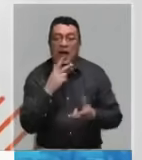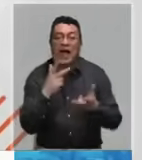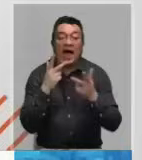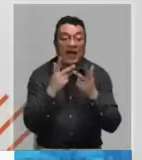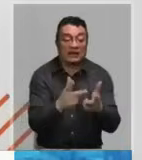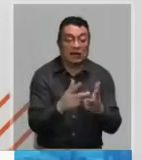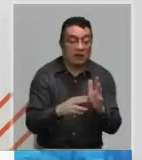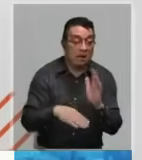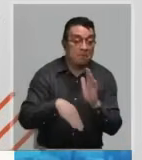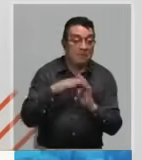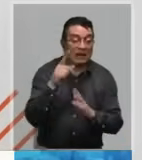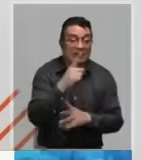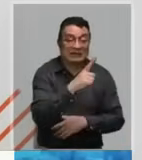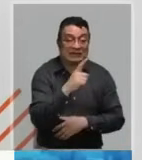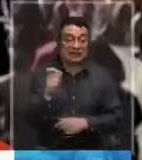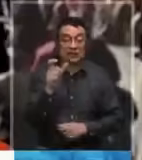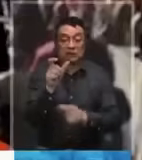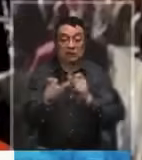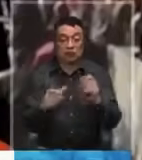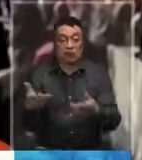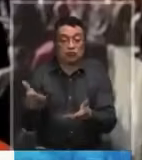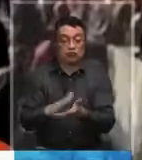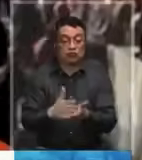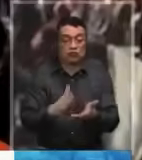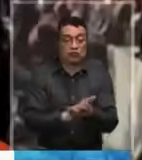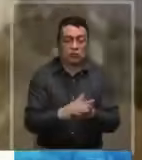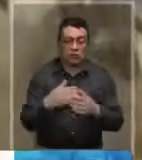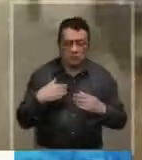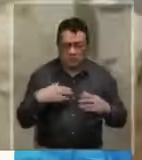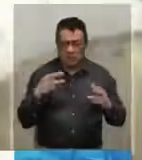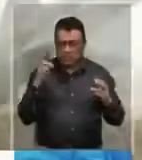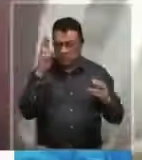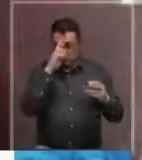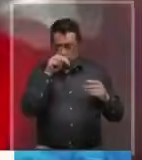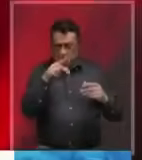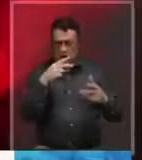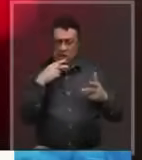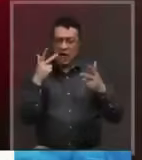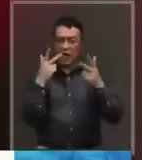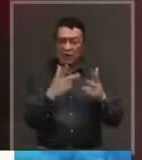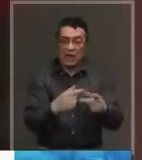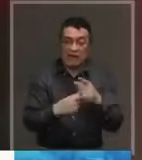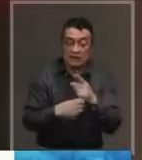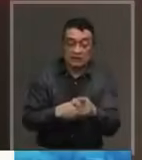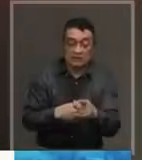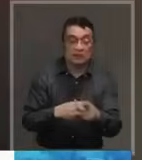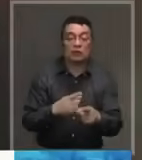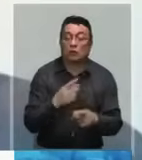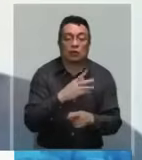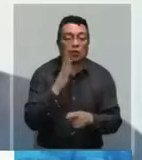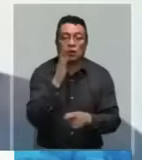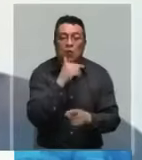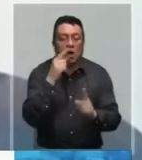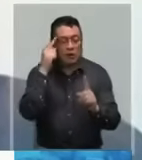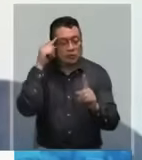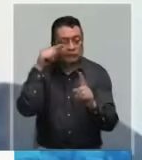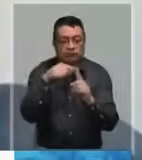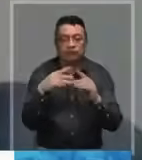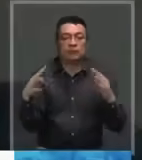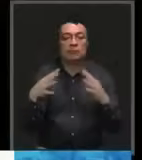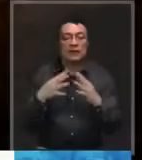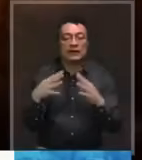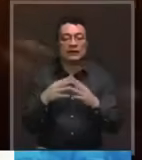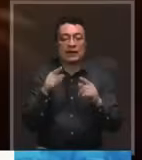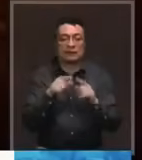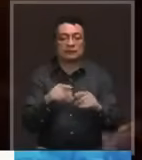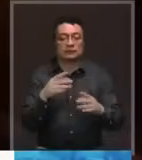más de 100 vidas. Lo que llama la atención de este ataque en particular es que no haya un objetivo militar detrás del